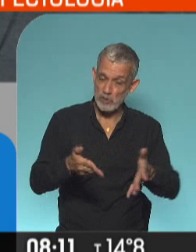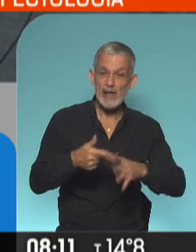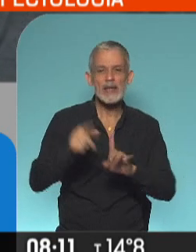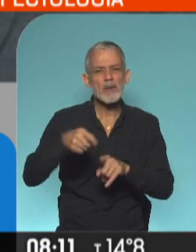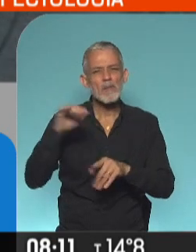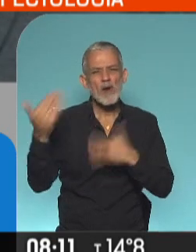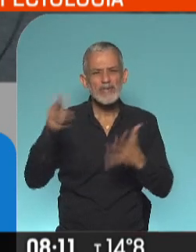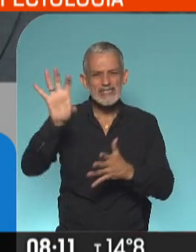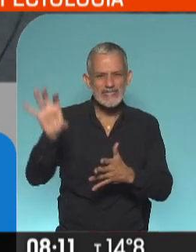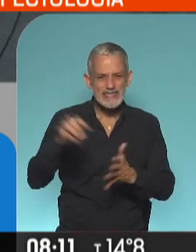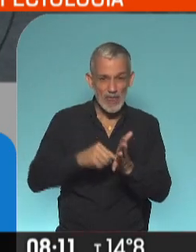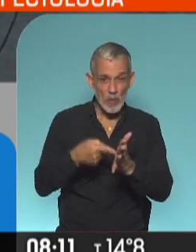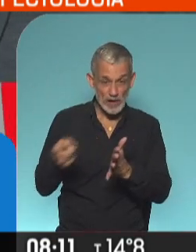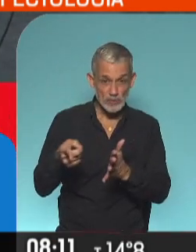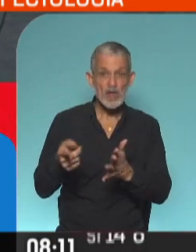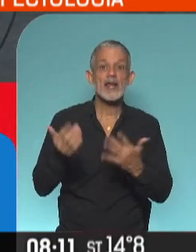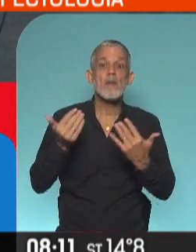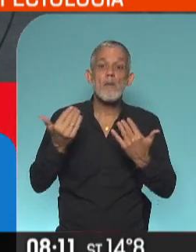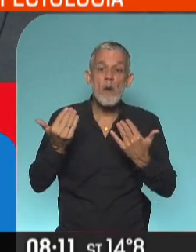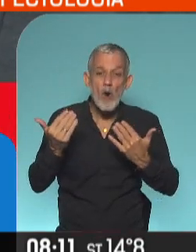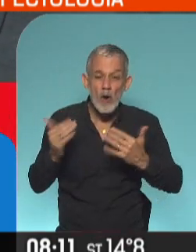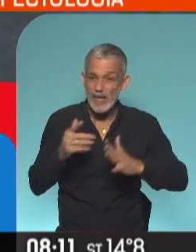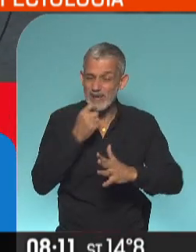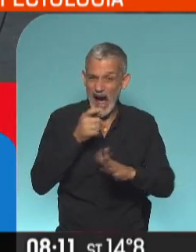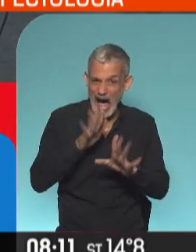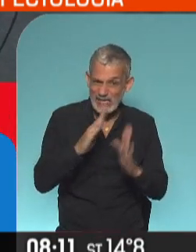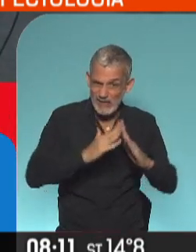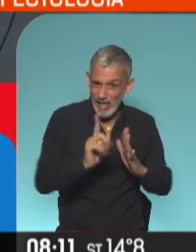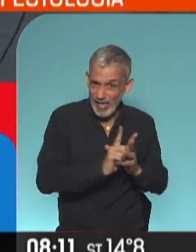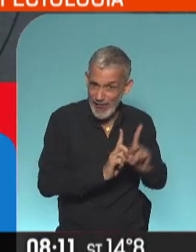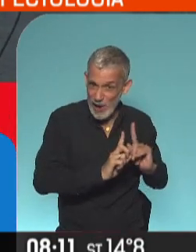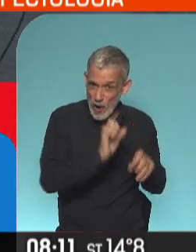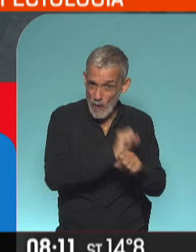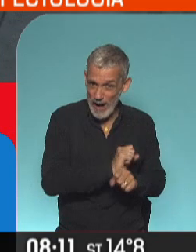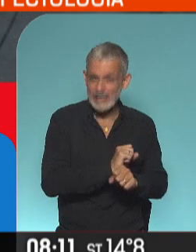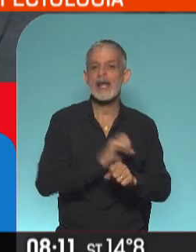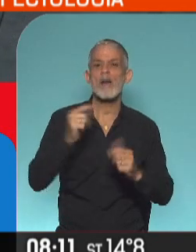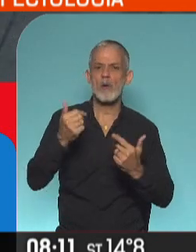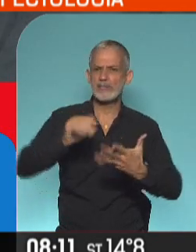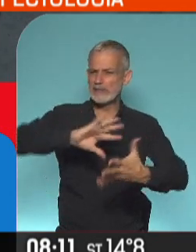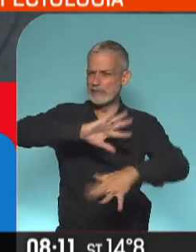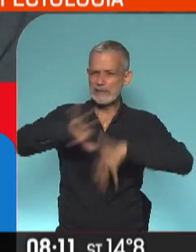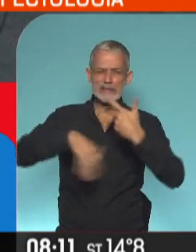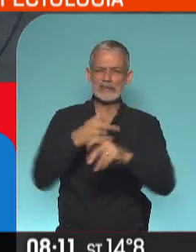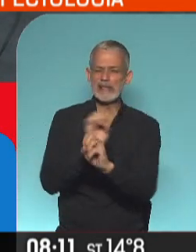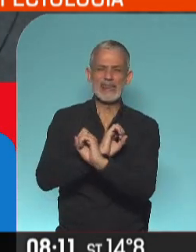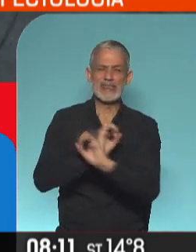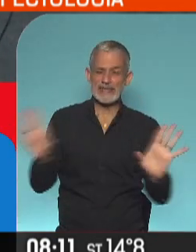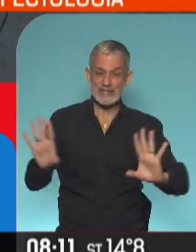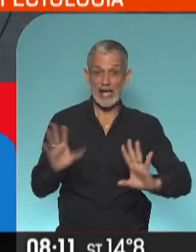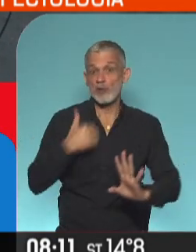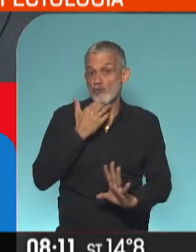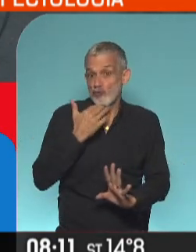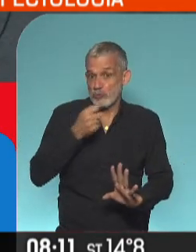provincia también, por ejemplo, podríamos estar frente a un cataclismo de características bíblicas. No sé si mi lectura